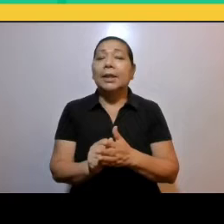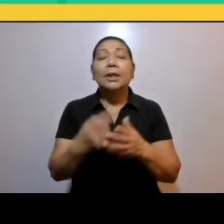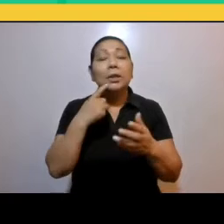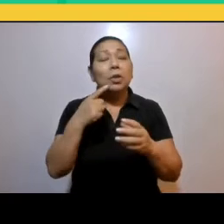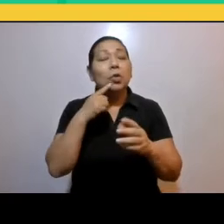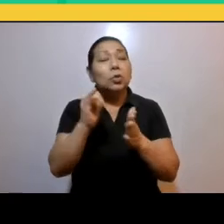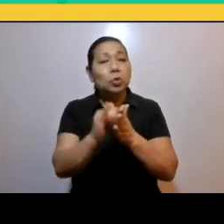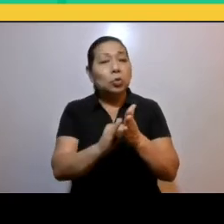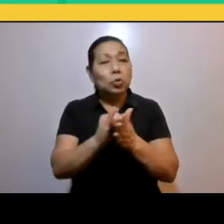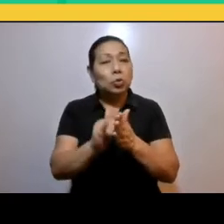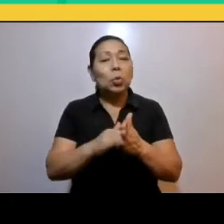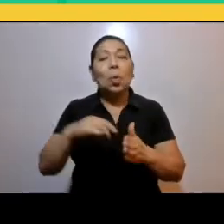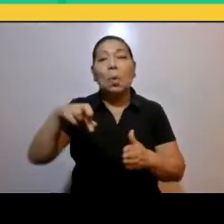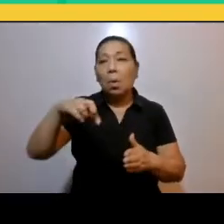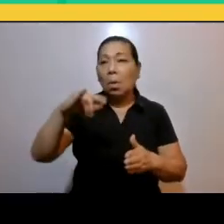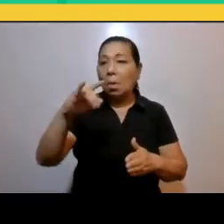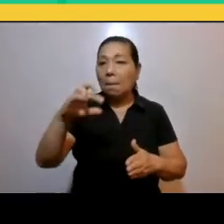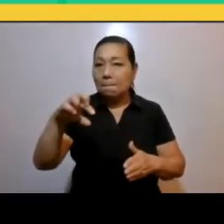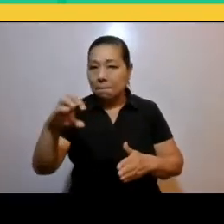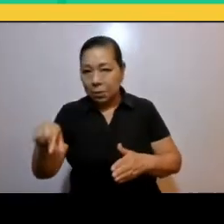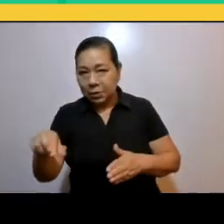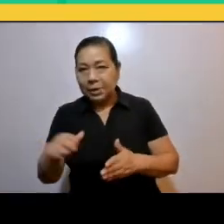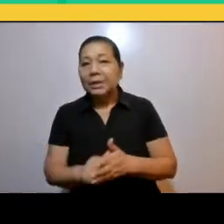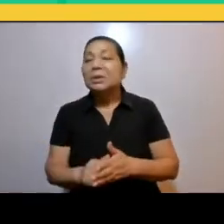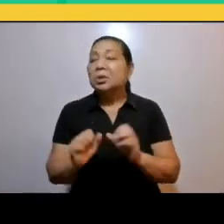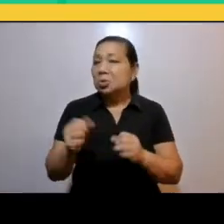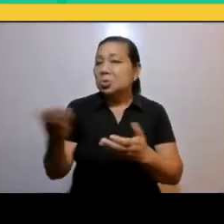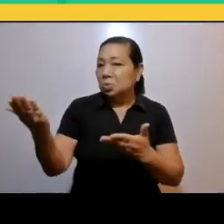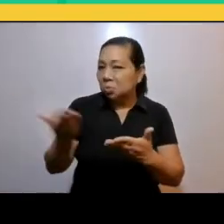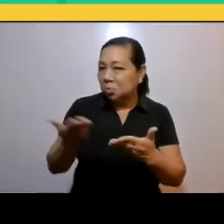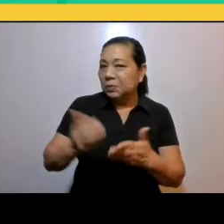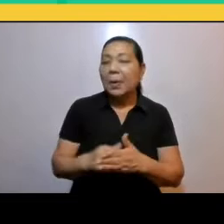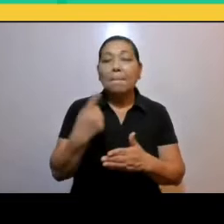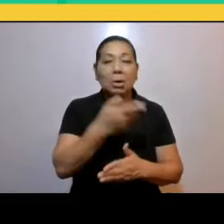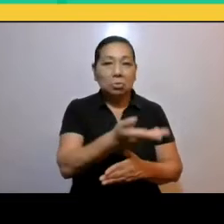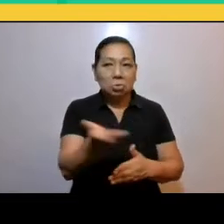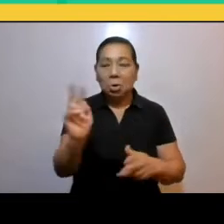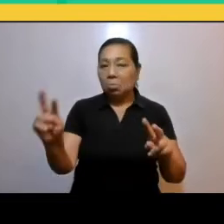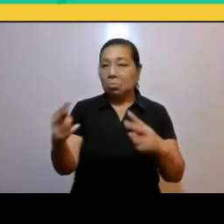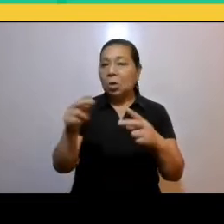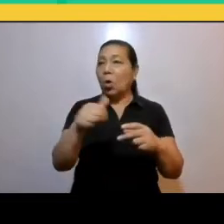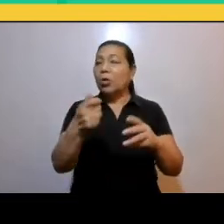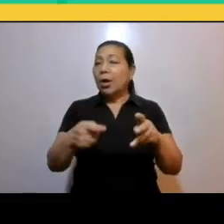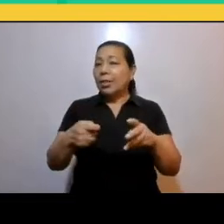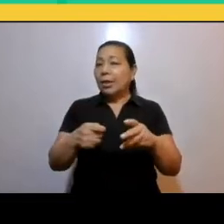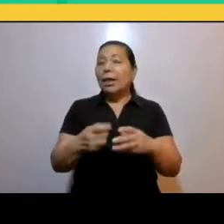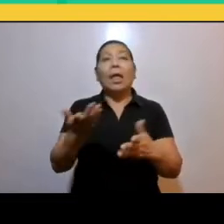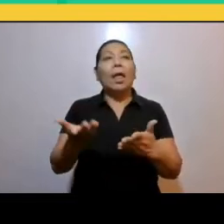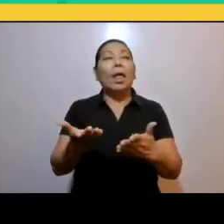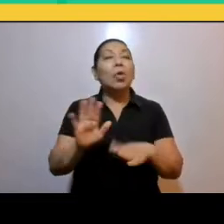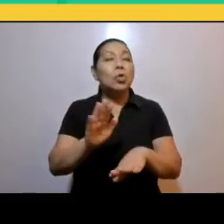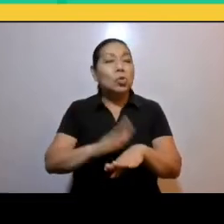de Bienestar PUC para que lo puedan ver. Los invito también a que lo revisen para que vean las otras sesiones de talleres de educación sexual integral que